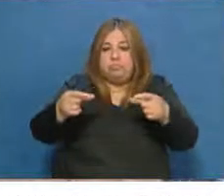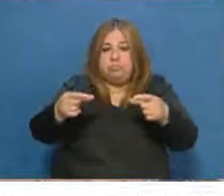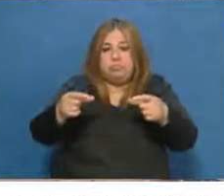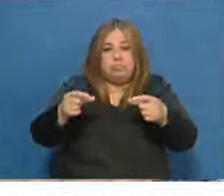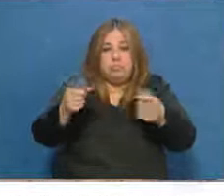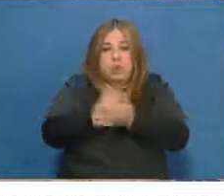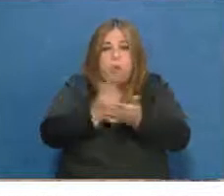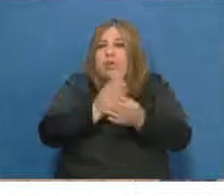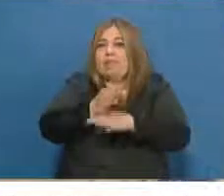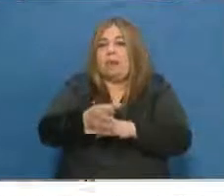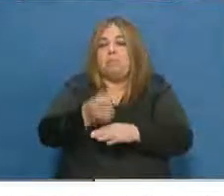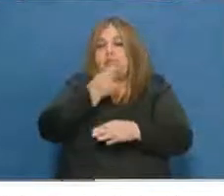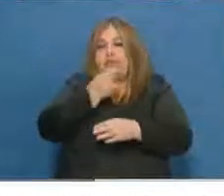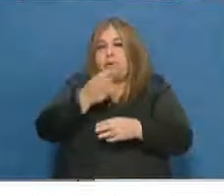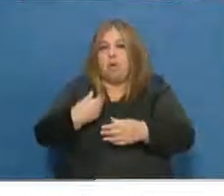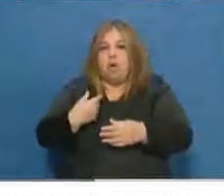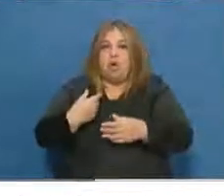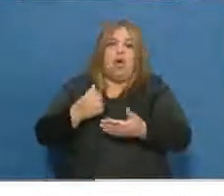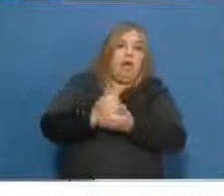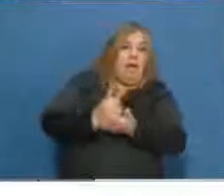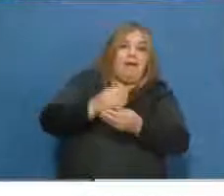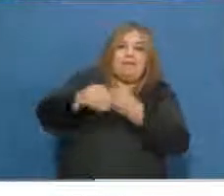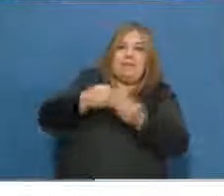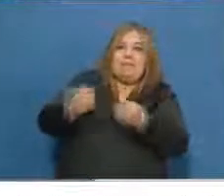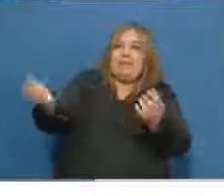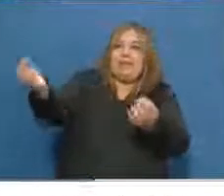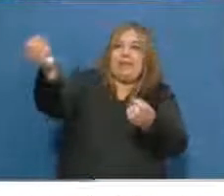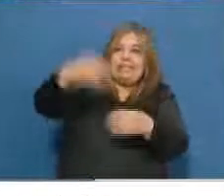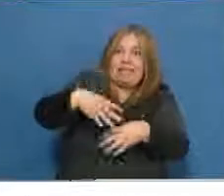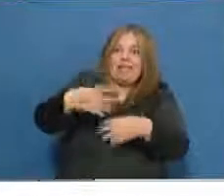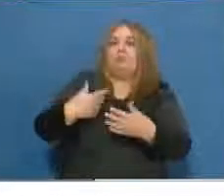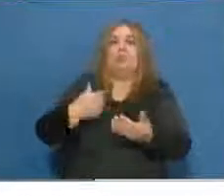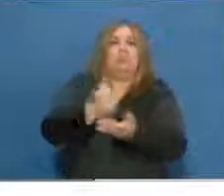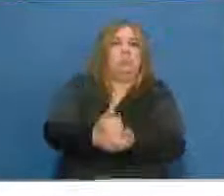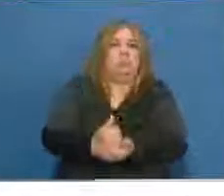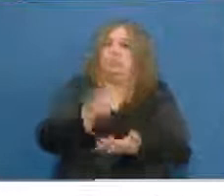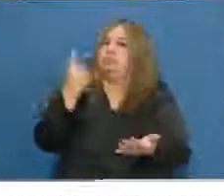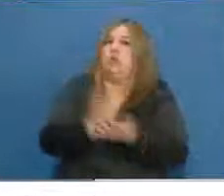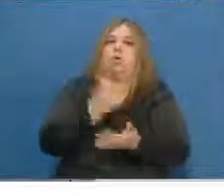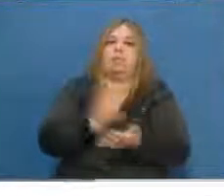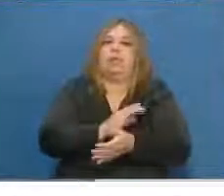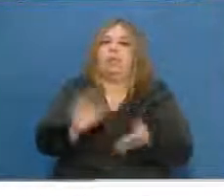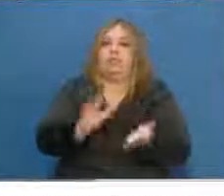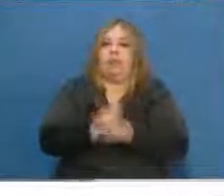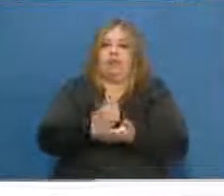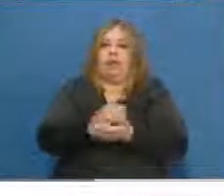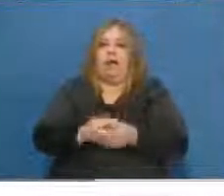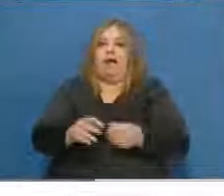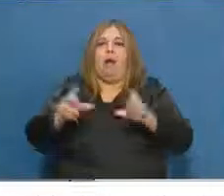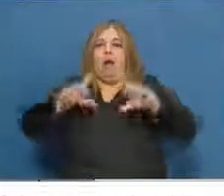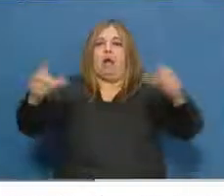nadie. Mirá vos. No vas a poder esperar absolutamente a nadie, ni nadie te va a poder estar esperando. Claro, no va a haber más, digamos, el que está con el